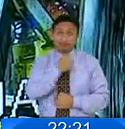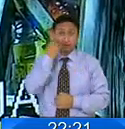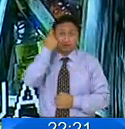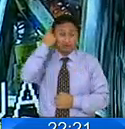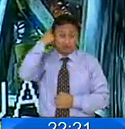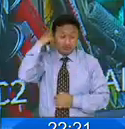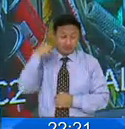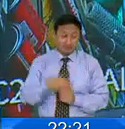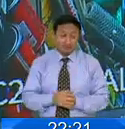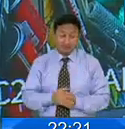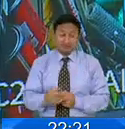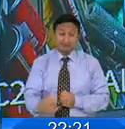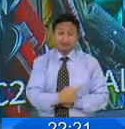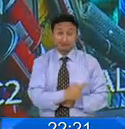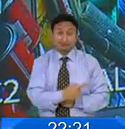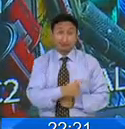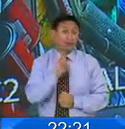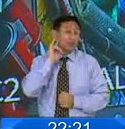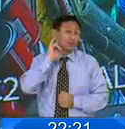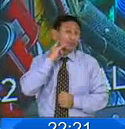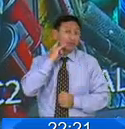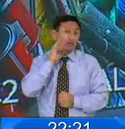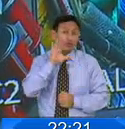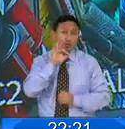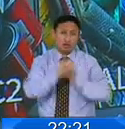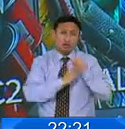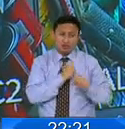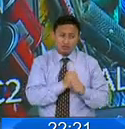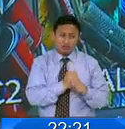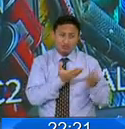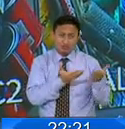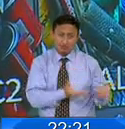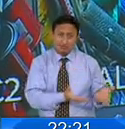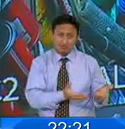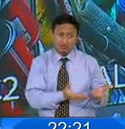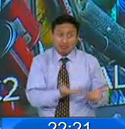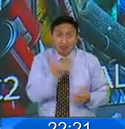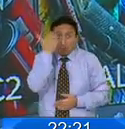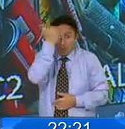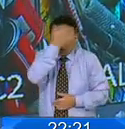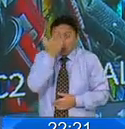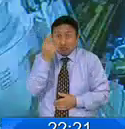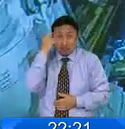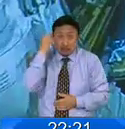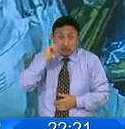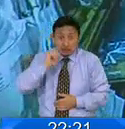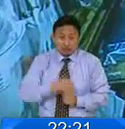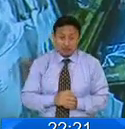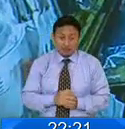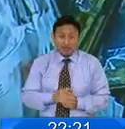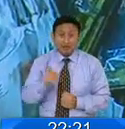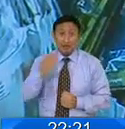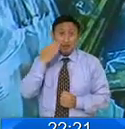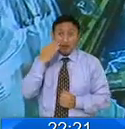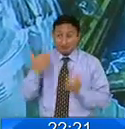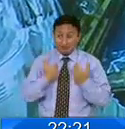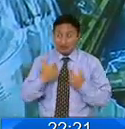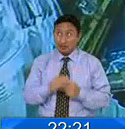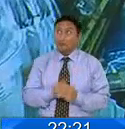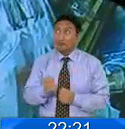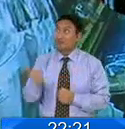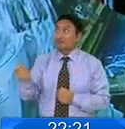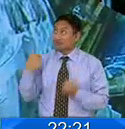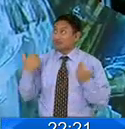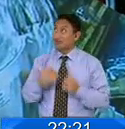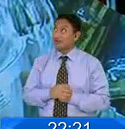del caso es que de por medio está una niña. En su inocencia capaz piensa que por la felicidad de mamá lo que hace y